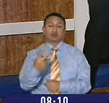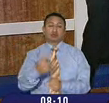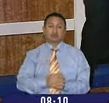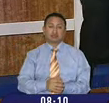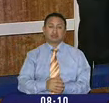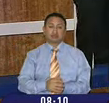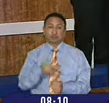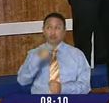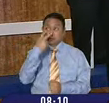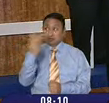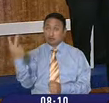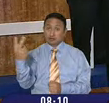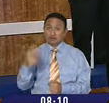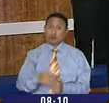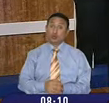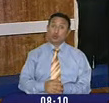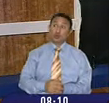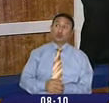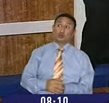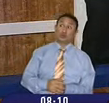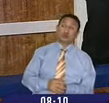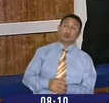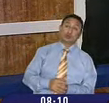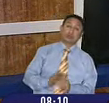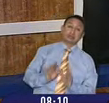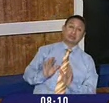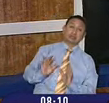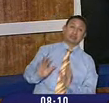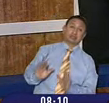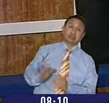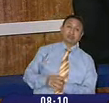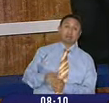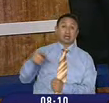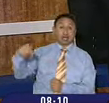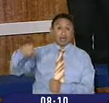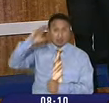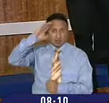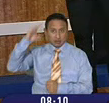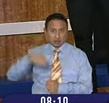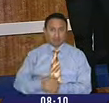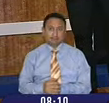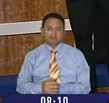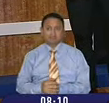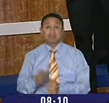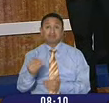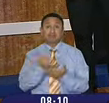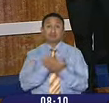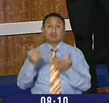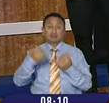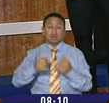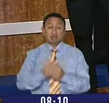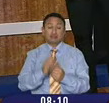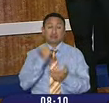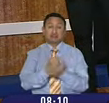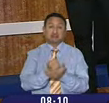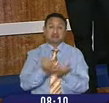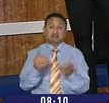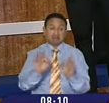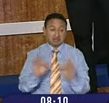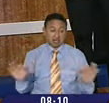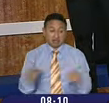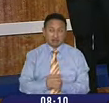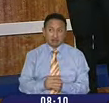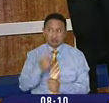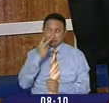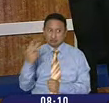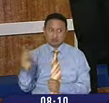ya ve dos en moto y dice, uy, ay, pero ahí es donde debería trabajar la policía. El fin de semana, imagínense, motos sin placa, circulando, y uno con